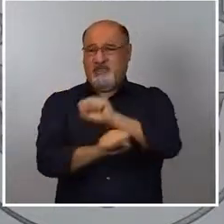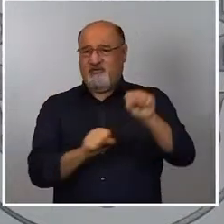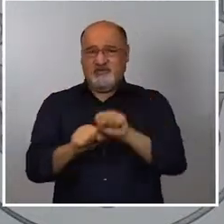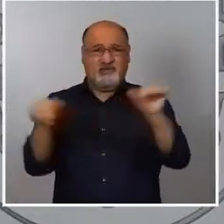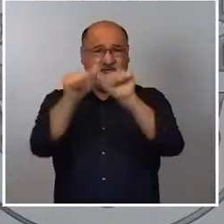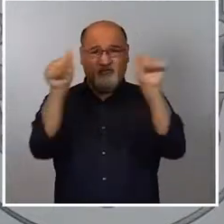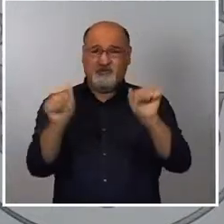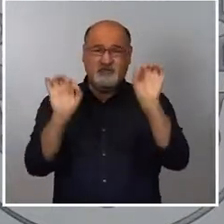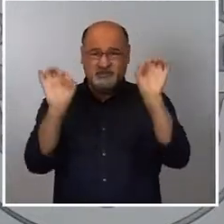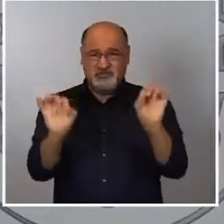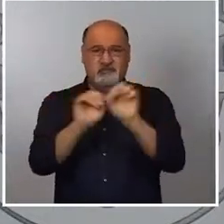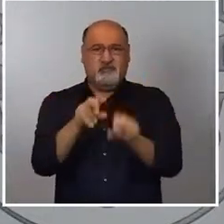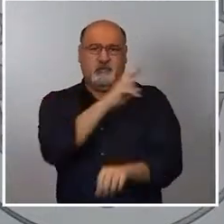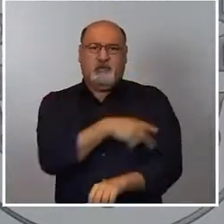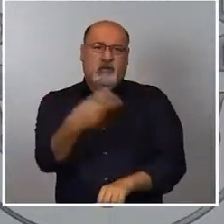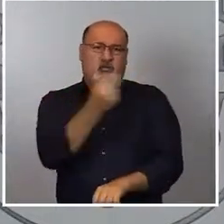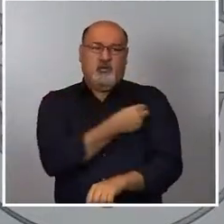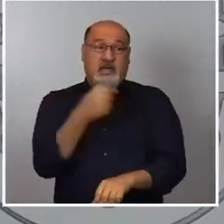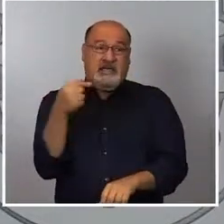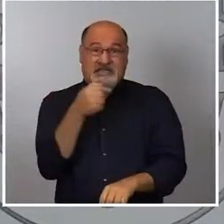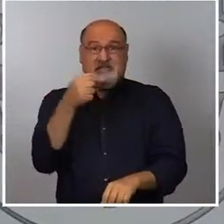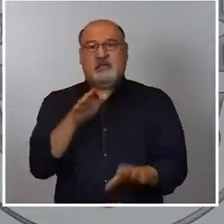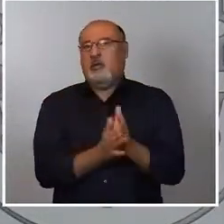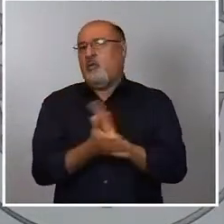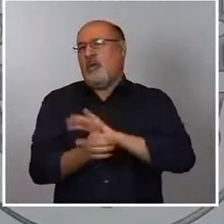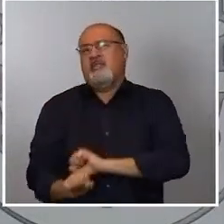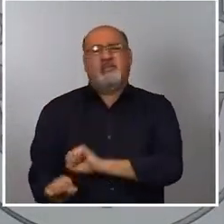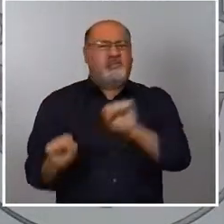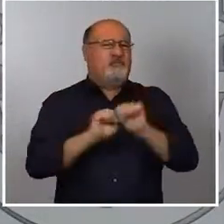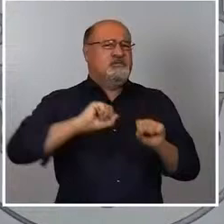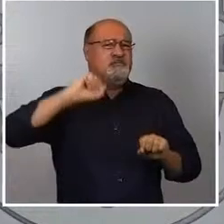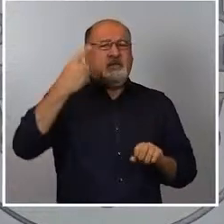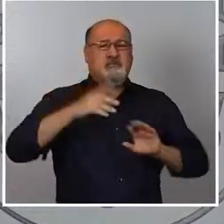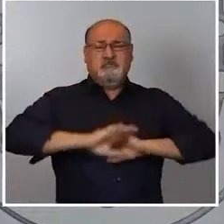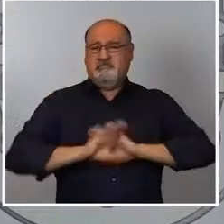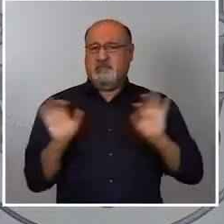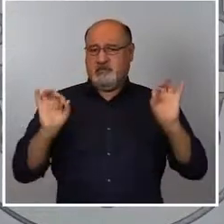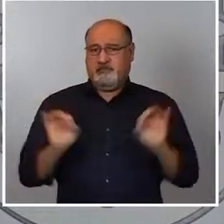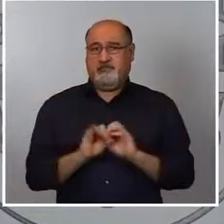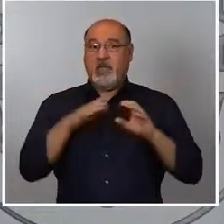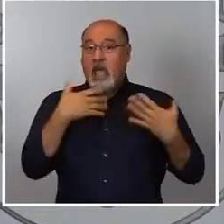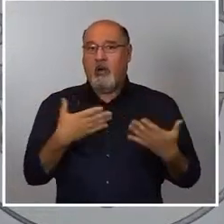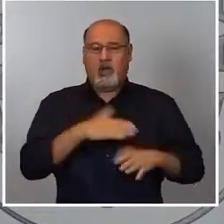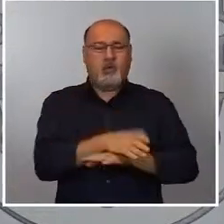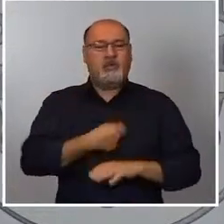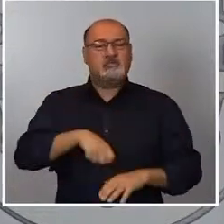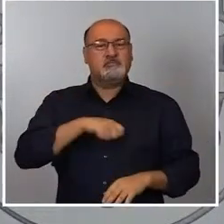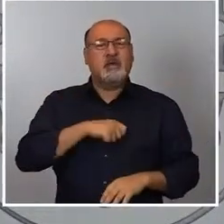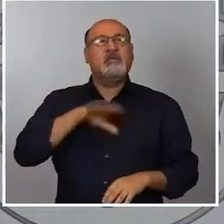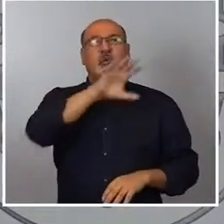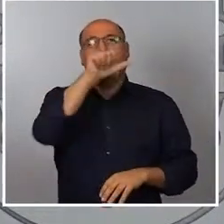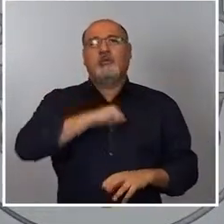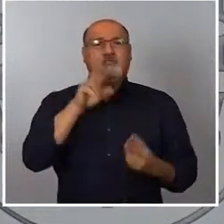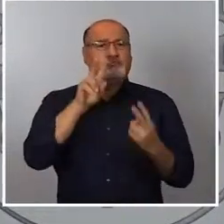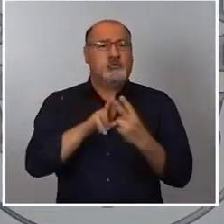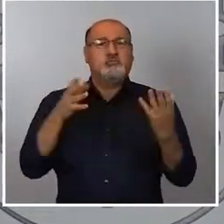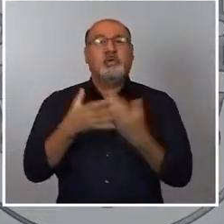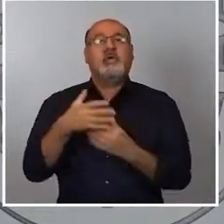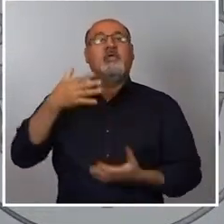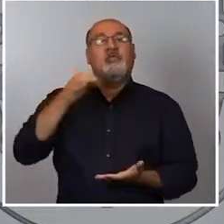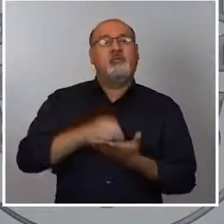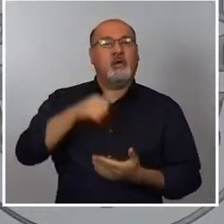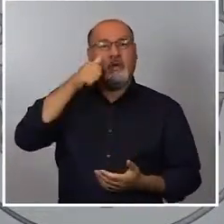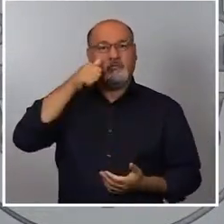contra el virus y por tanto en eso estamos volcado el gobierno de españa y las comunidades autónomas y las ciudades autónomas en esta campaña